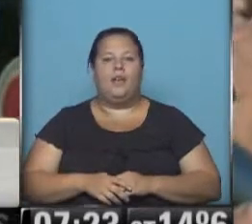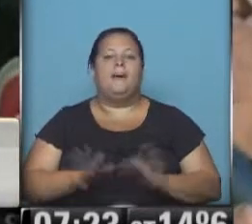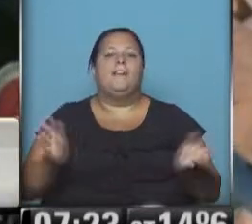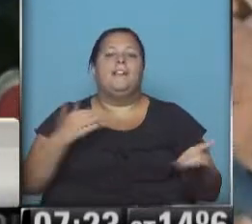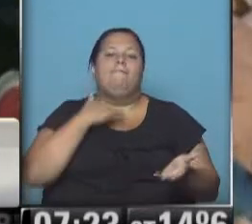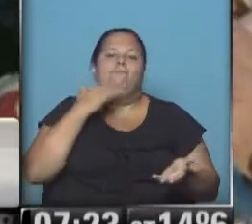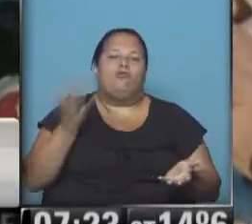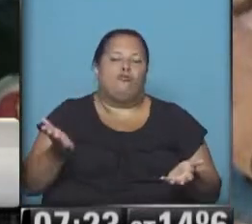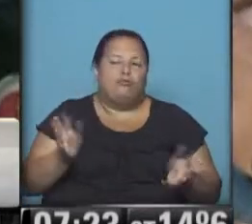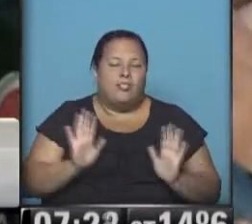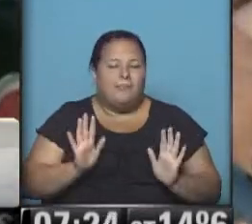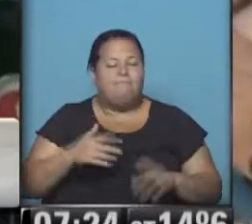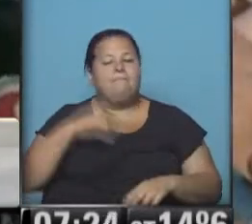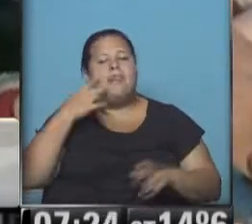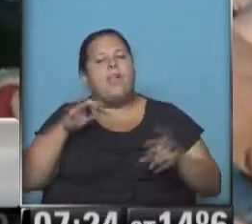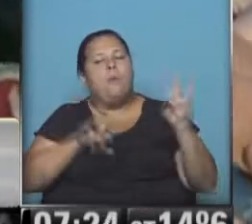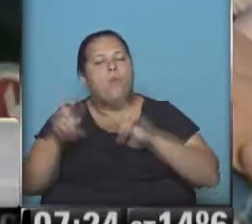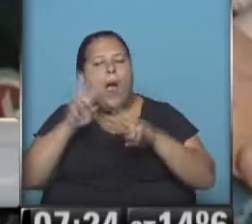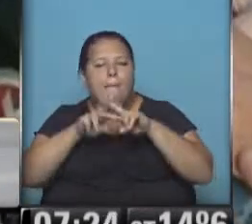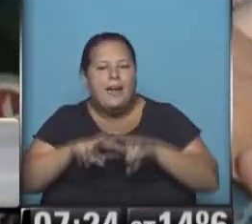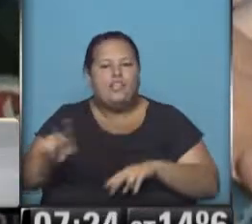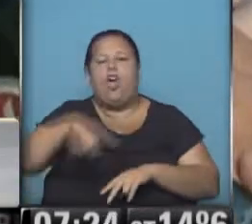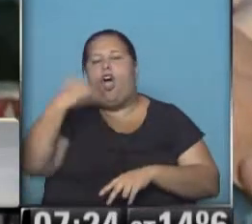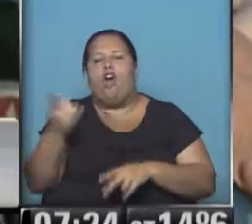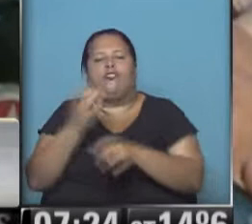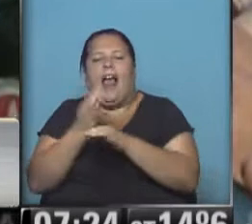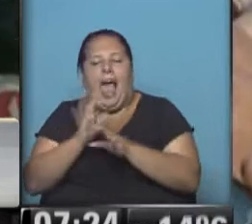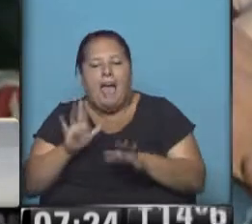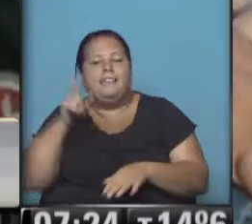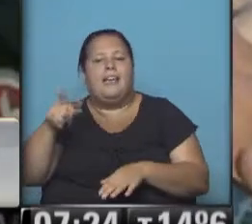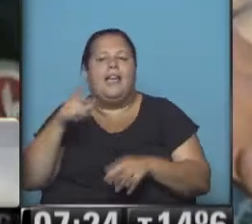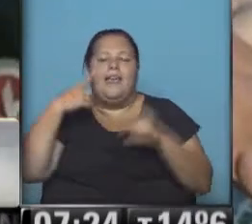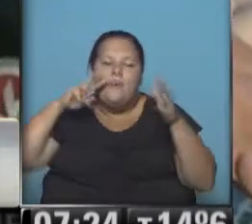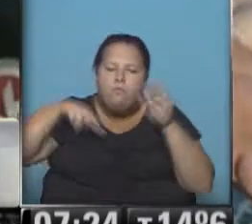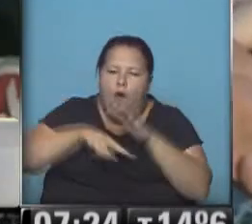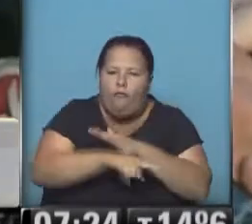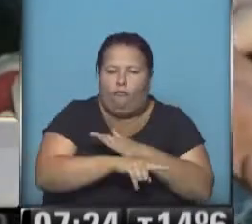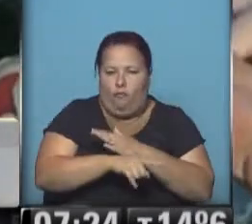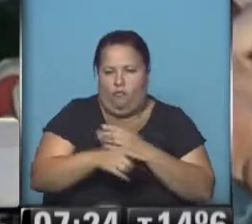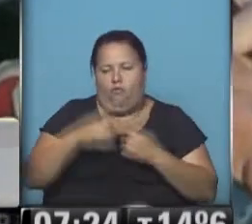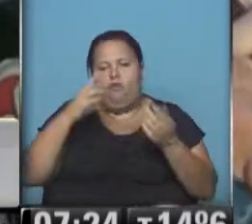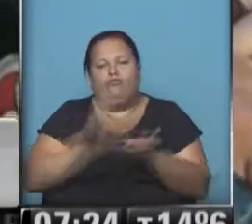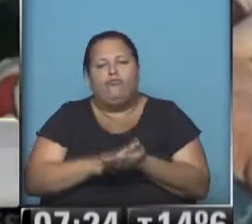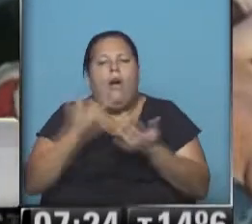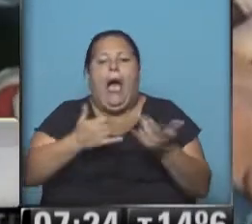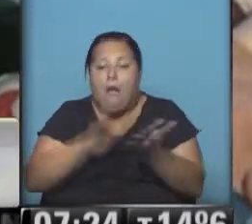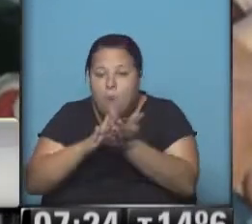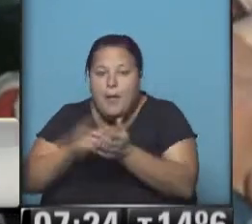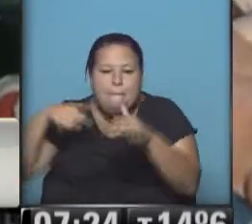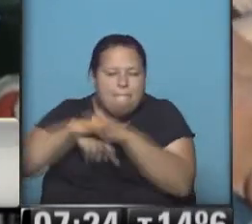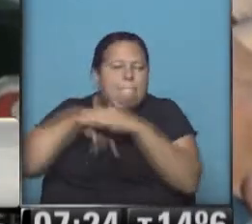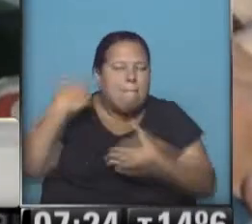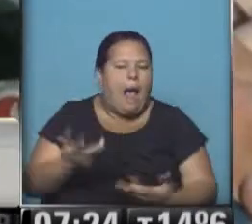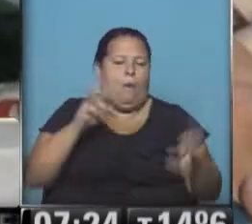No sé si decirle eso, me parece que hay que buscar peritos de otra característica que sigan ahondando en todo lo que se tiene para que se